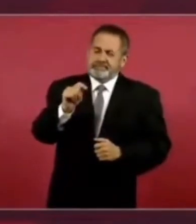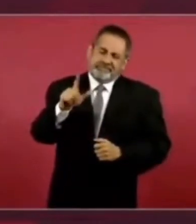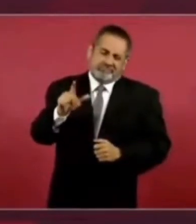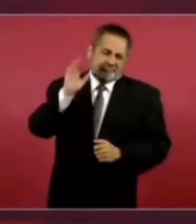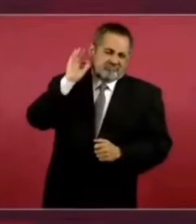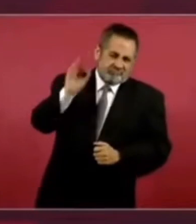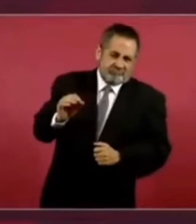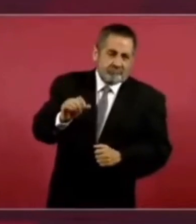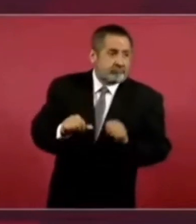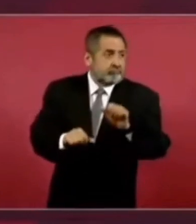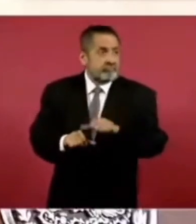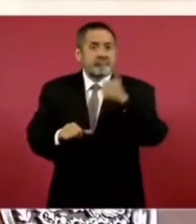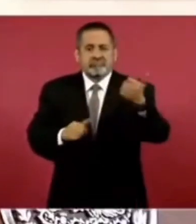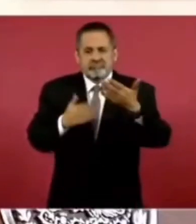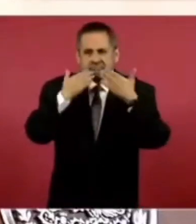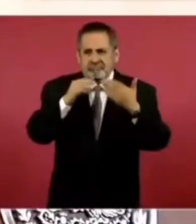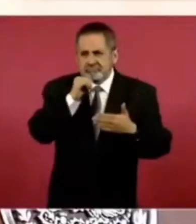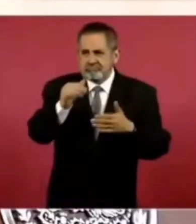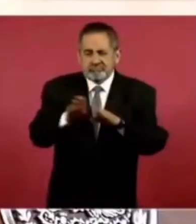habido nadie más